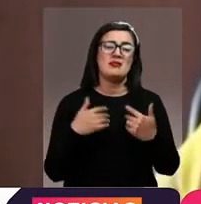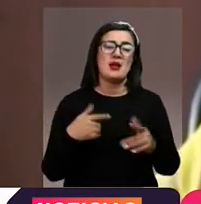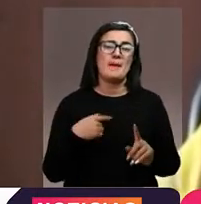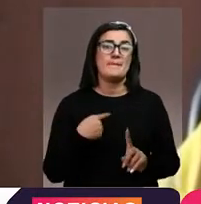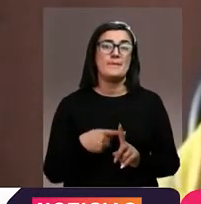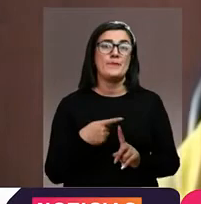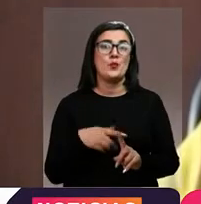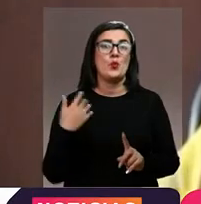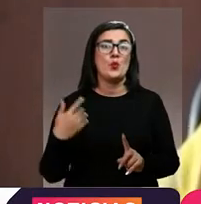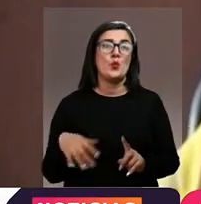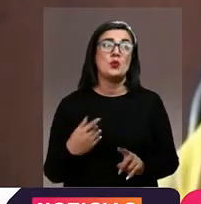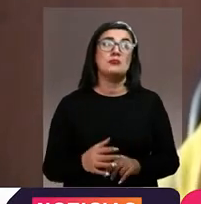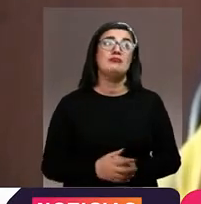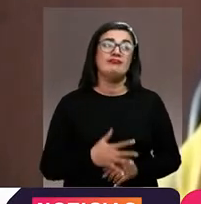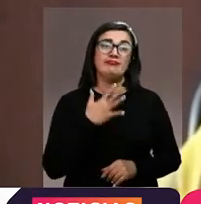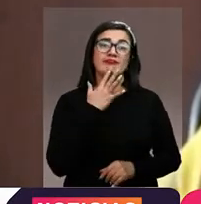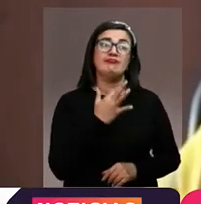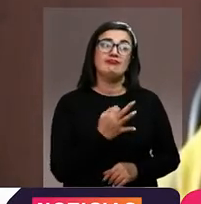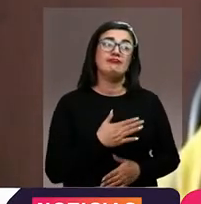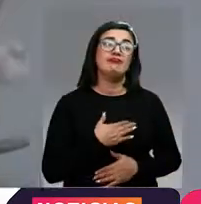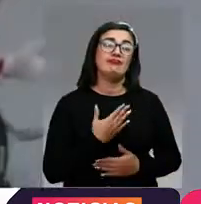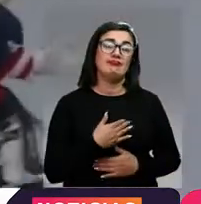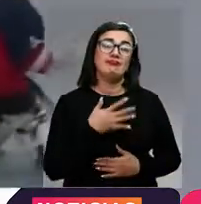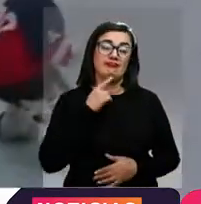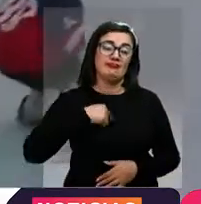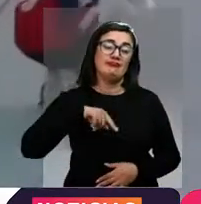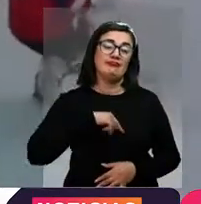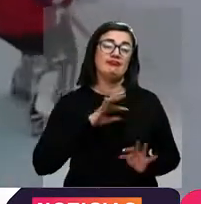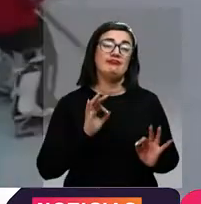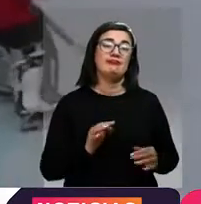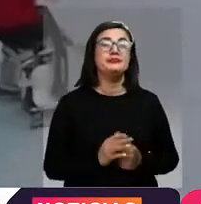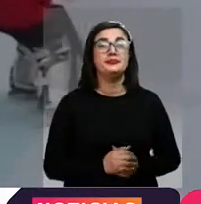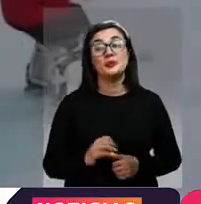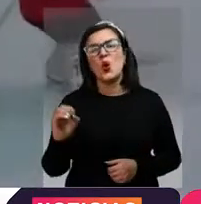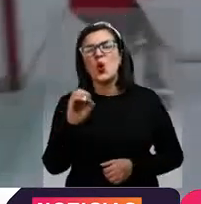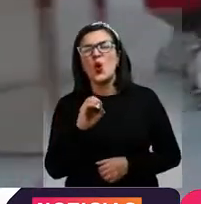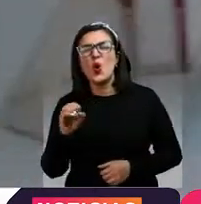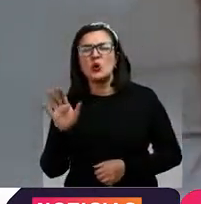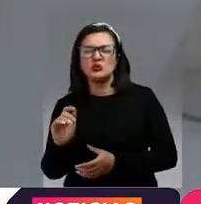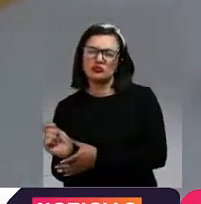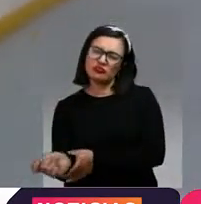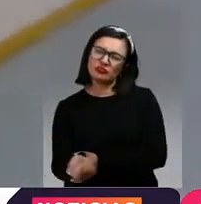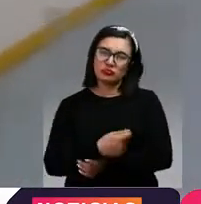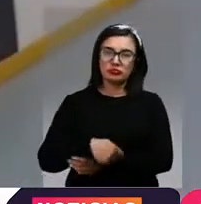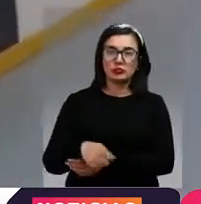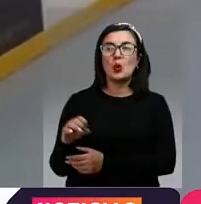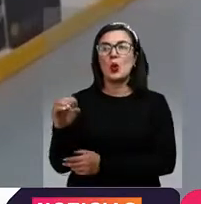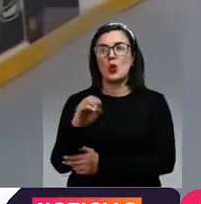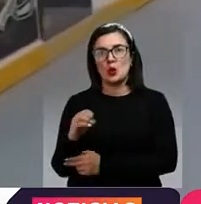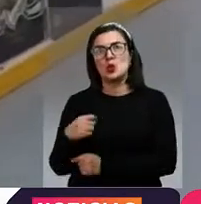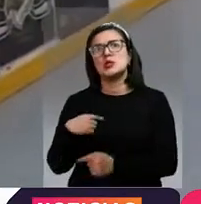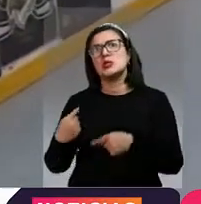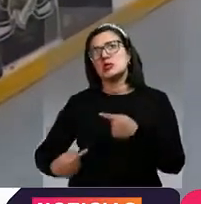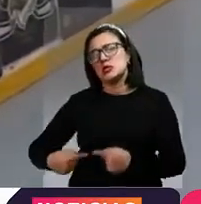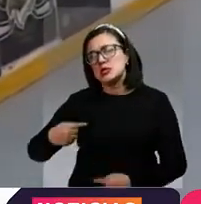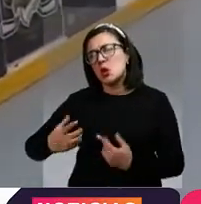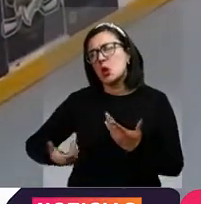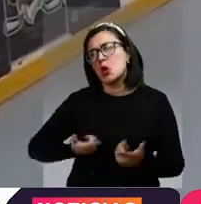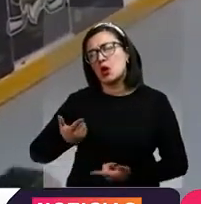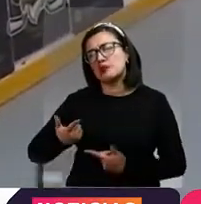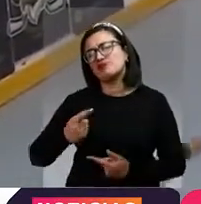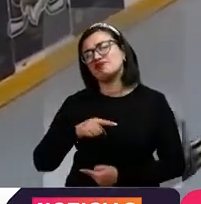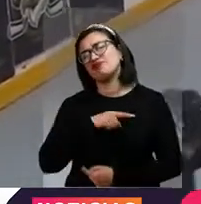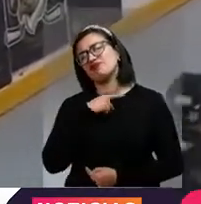realmente una gran alegría para nosotros. En la rama masculina, el equipo colombiano senior batalló en el partido final, pero cayó ante